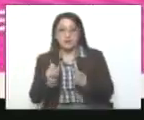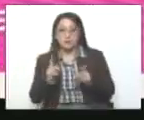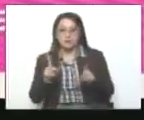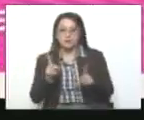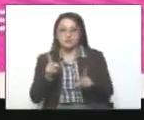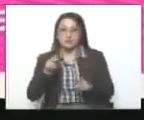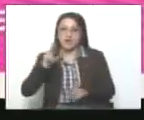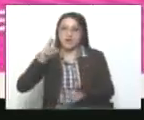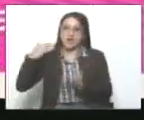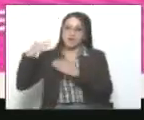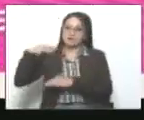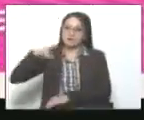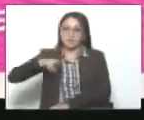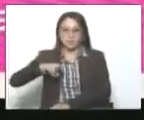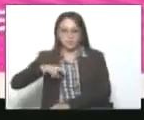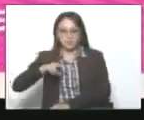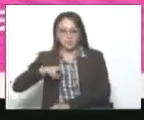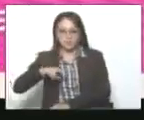en el país.